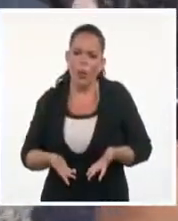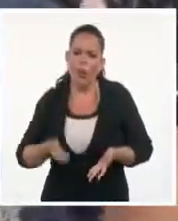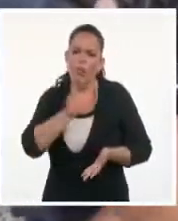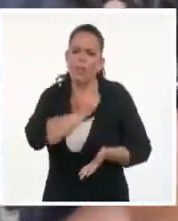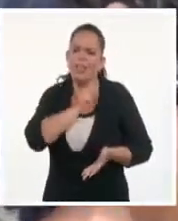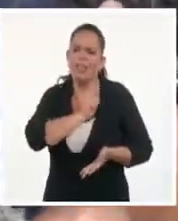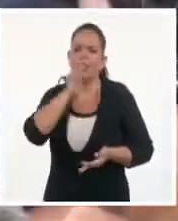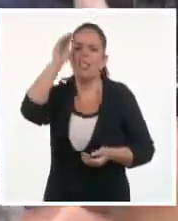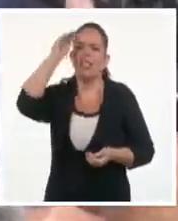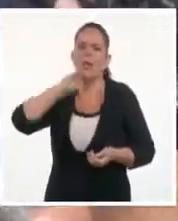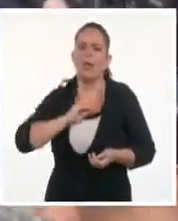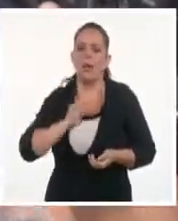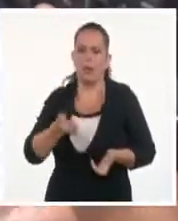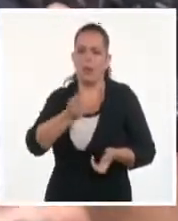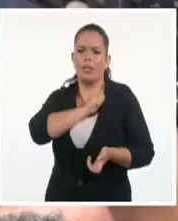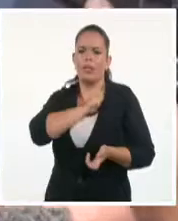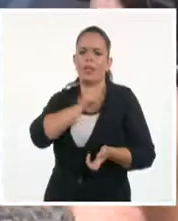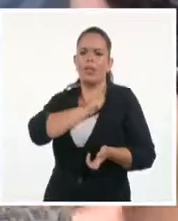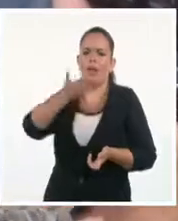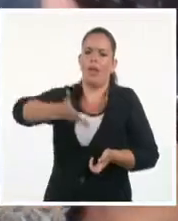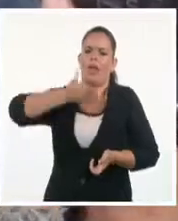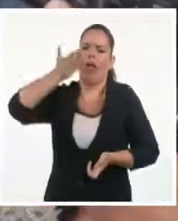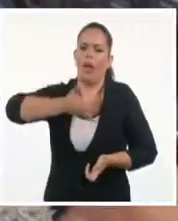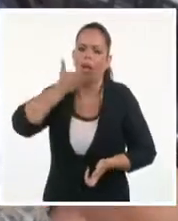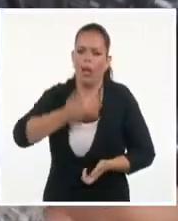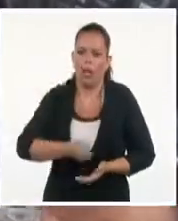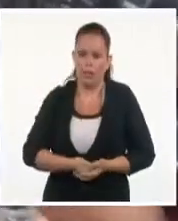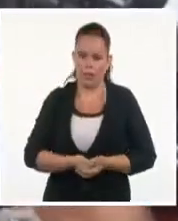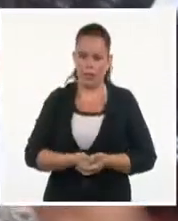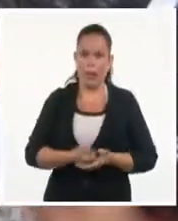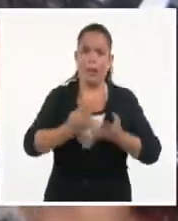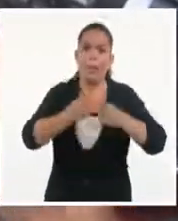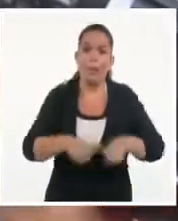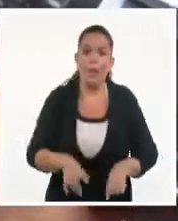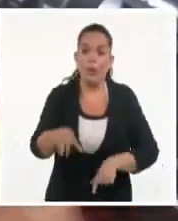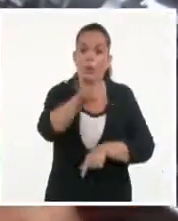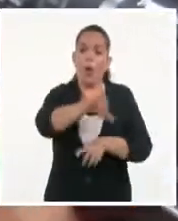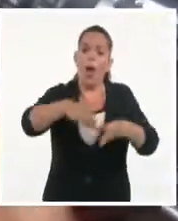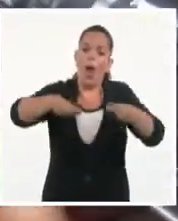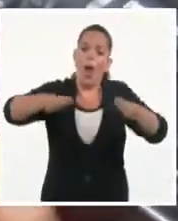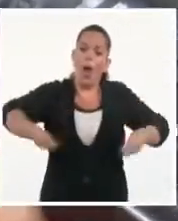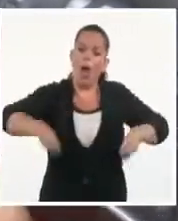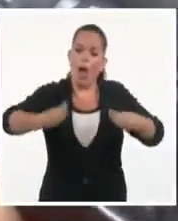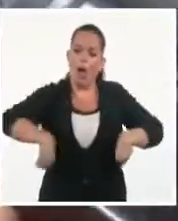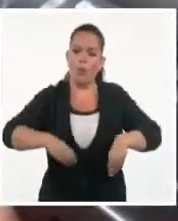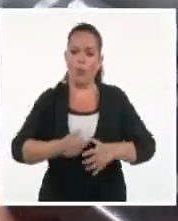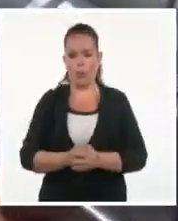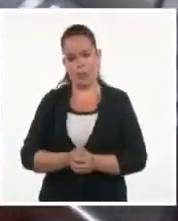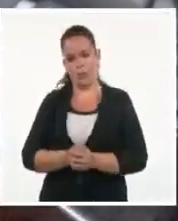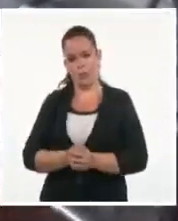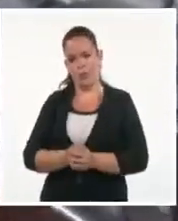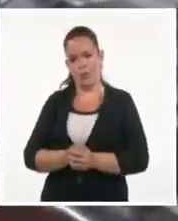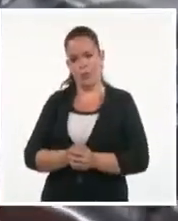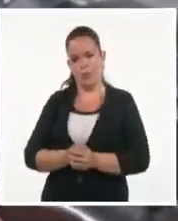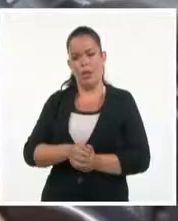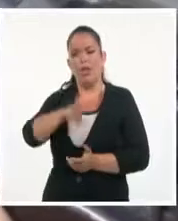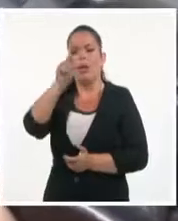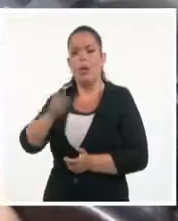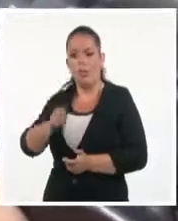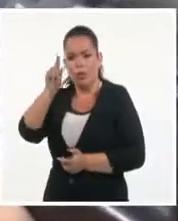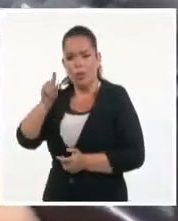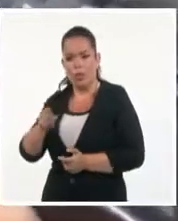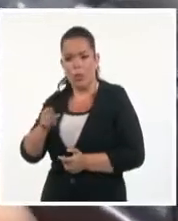grupo de gente contrarrevolucionaria, mercenaria, pagada por el gobierno de los Estados Unidos, pagada indirectamente a través de